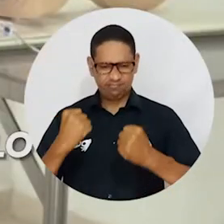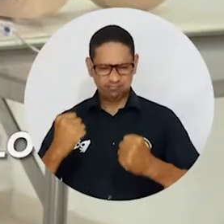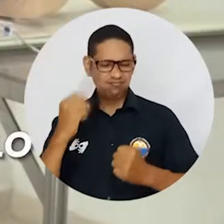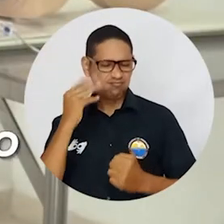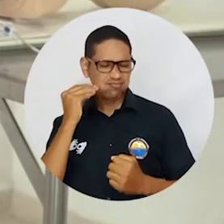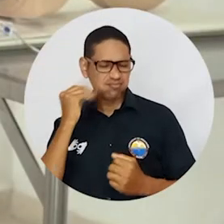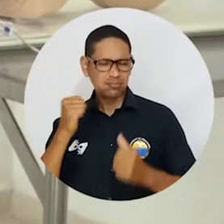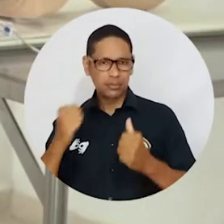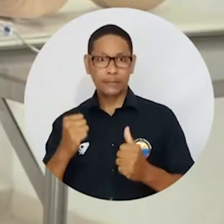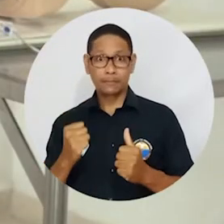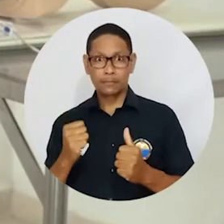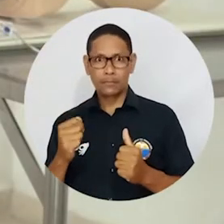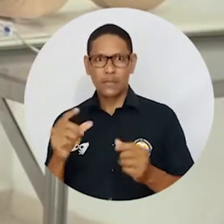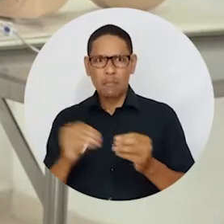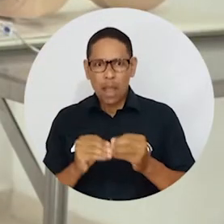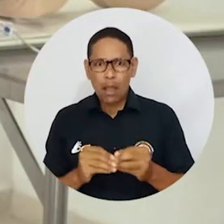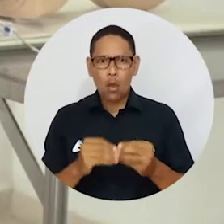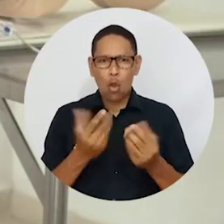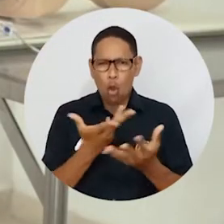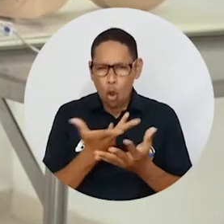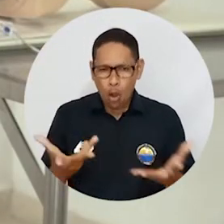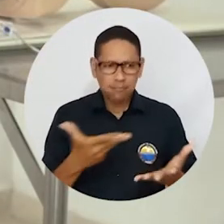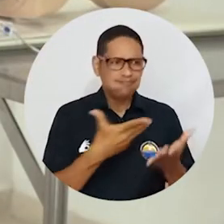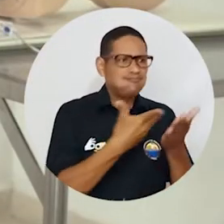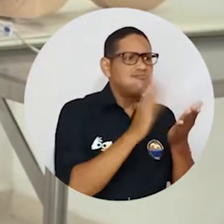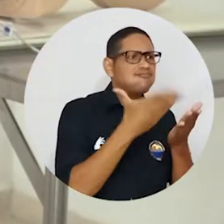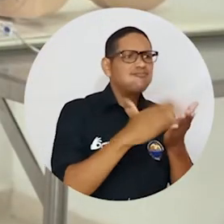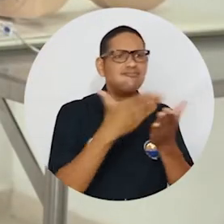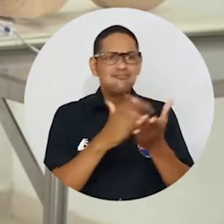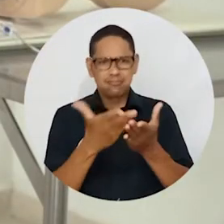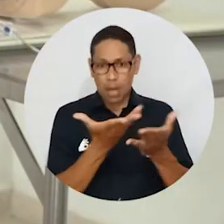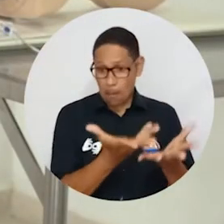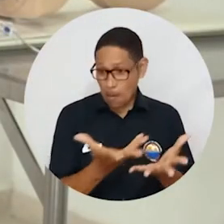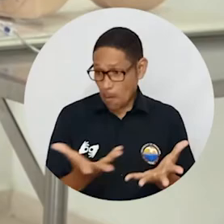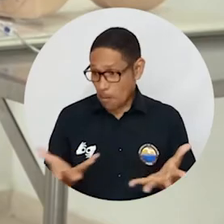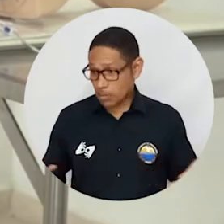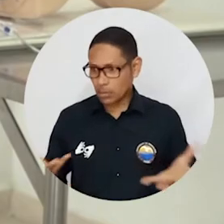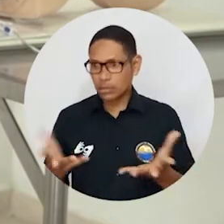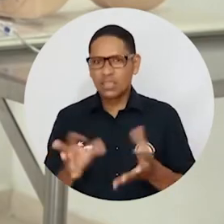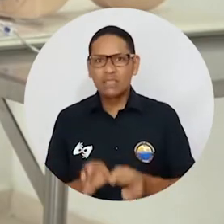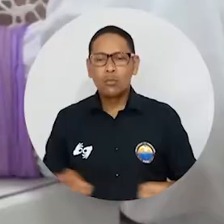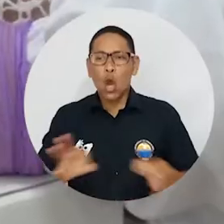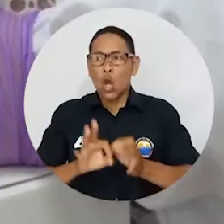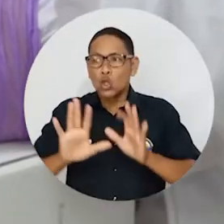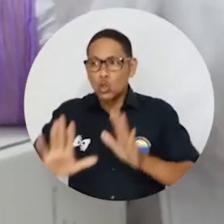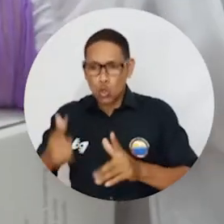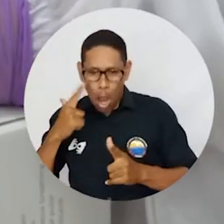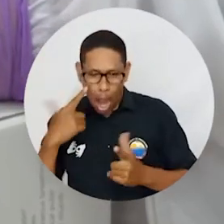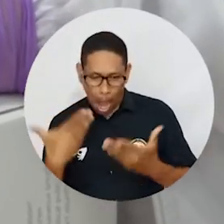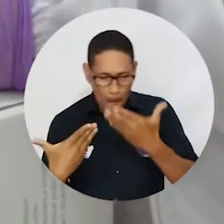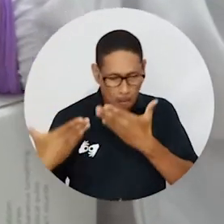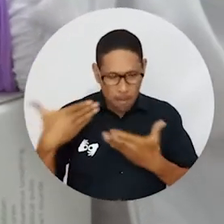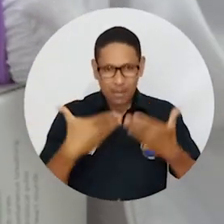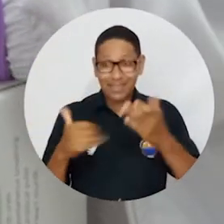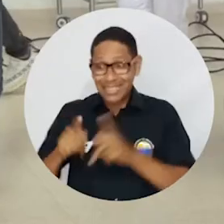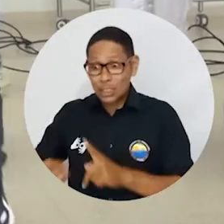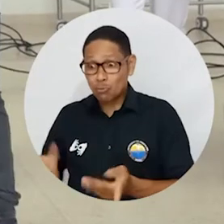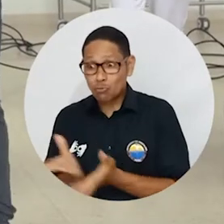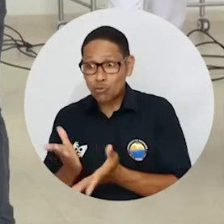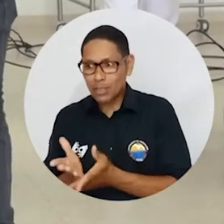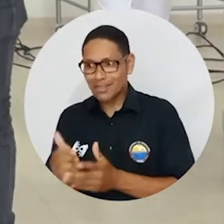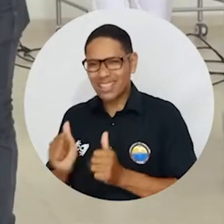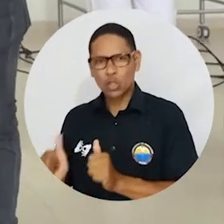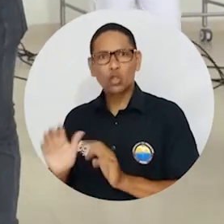Estos equipos de simulación que se adquirieron en estos momentos van a ser una extensión de la clínica de simulación que permiten que los estudiantes